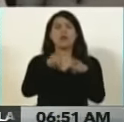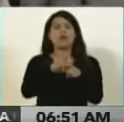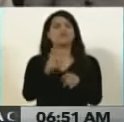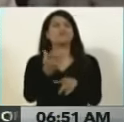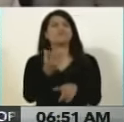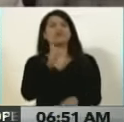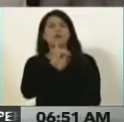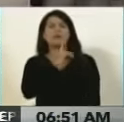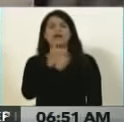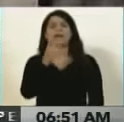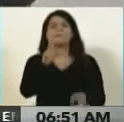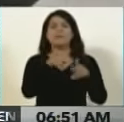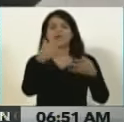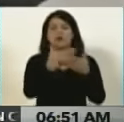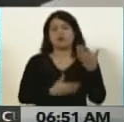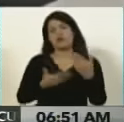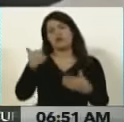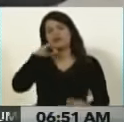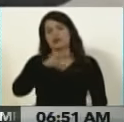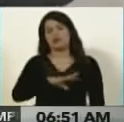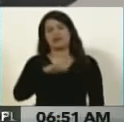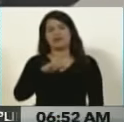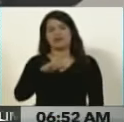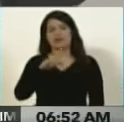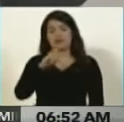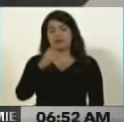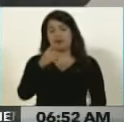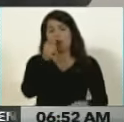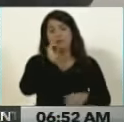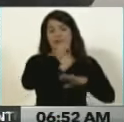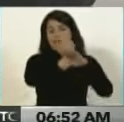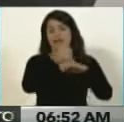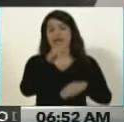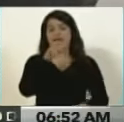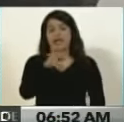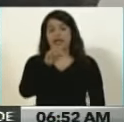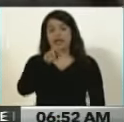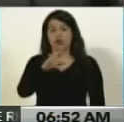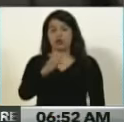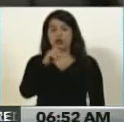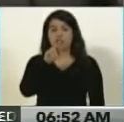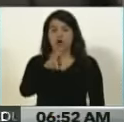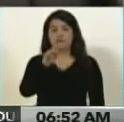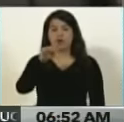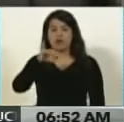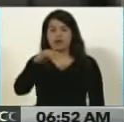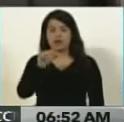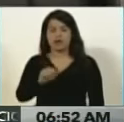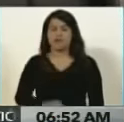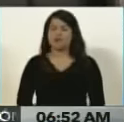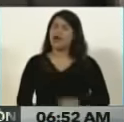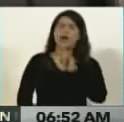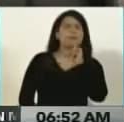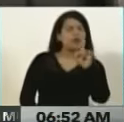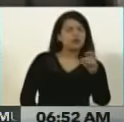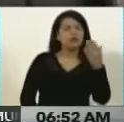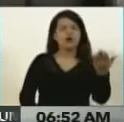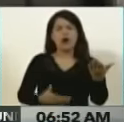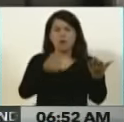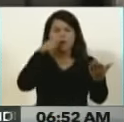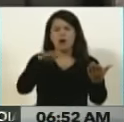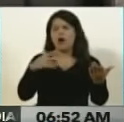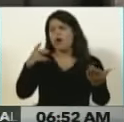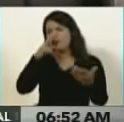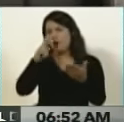que es el periódico de la USAB de ese tiempo, que lo dirige Héctor Mujica. Similar a lo que pasó en el 2002, ¿sí? Digamos ese parecido,